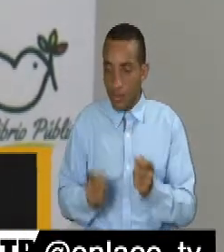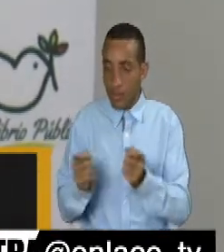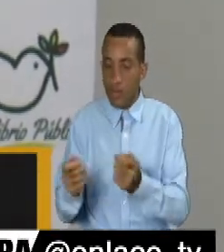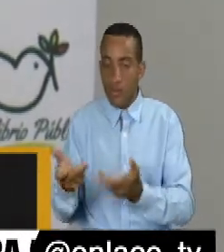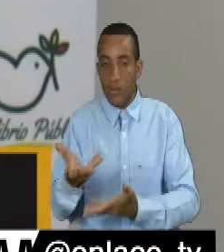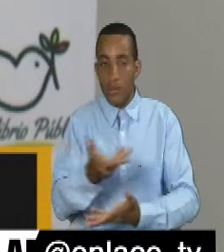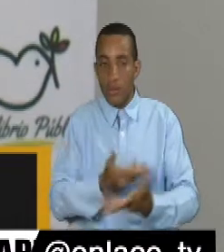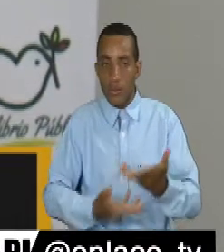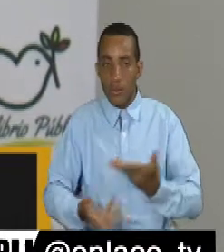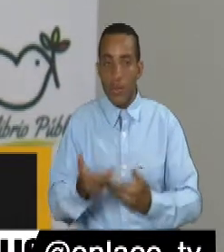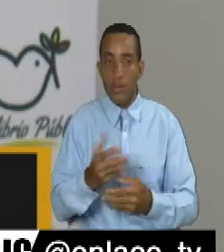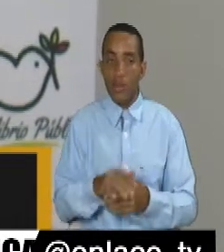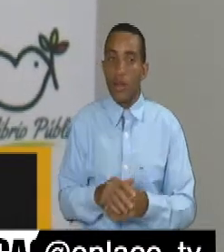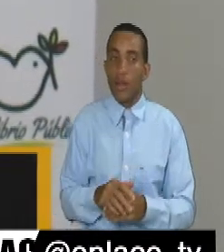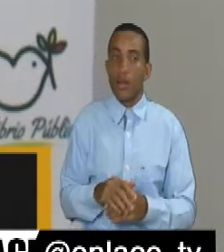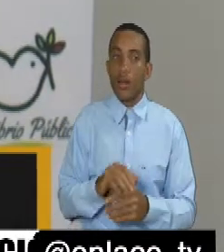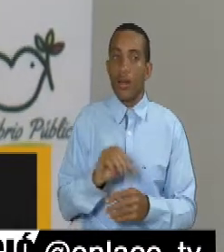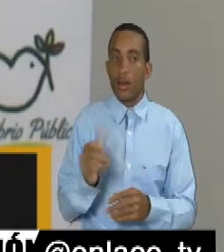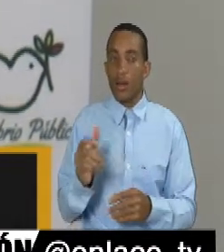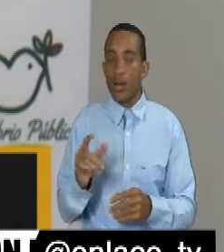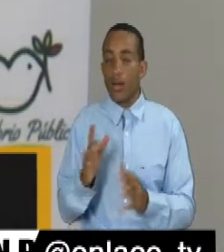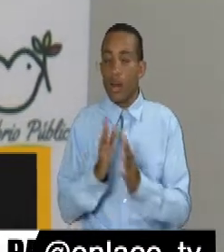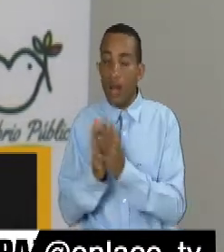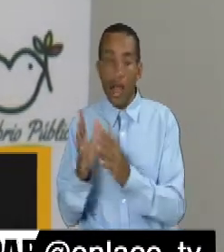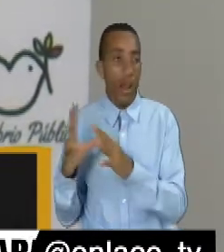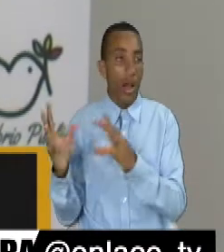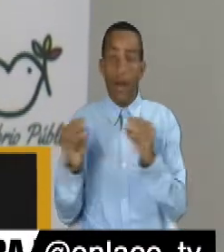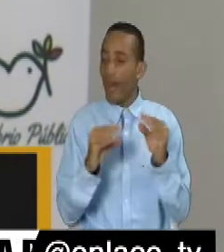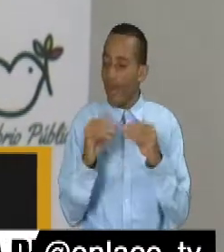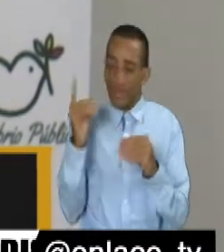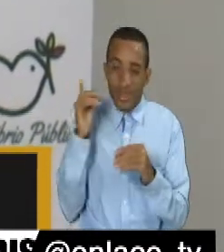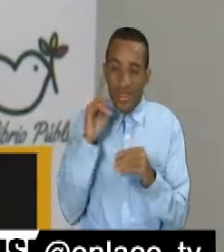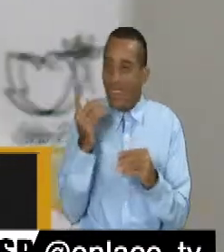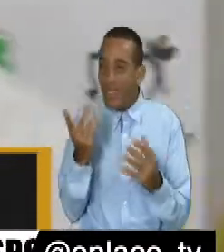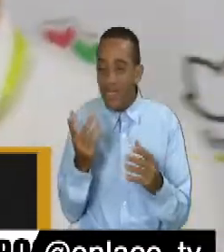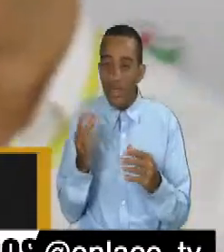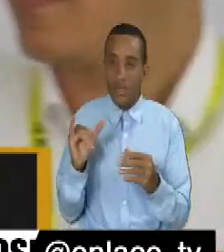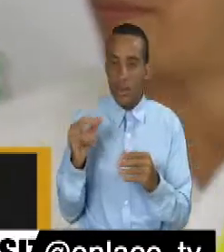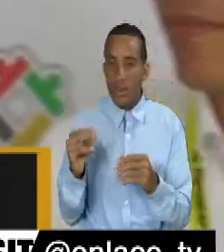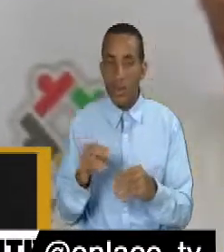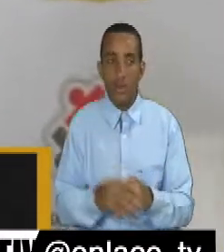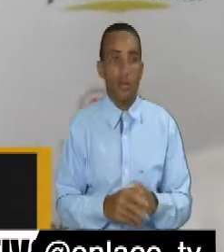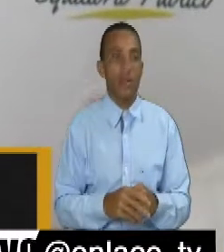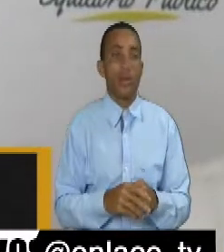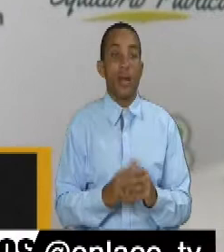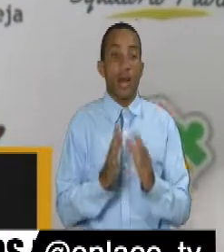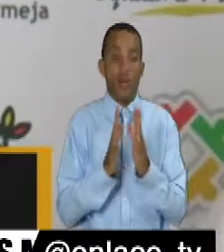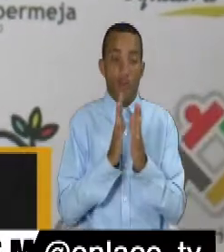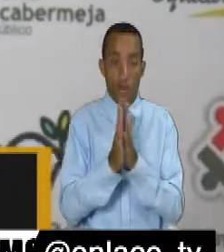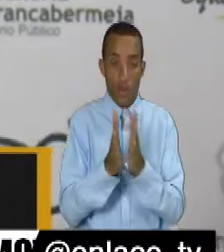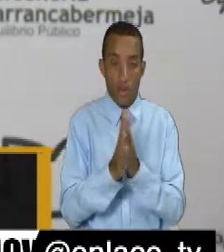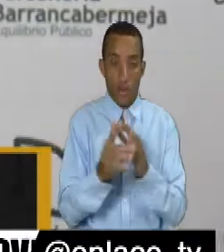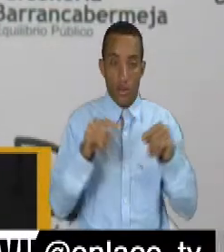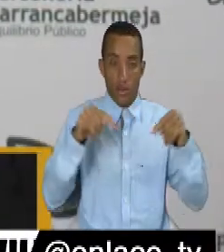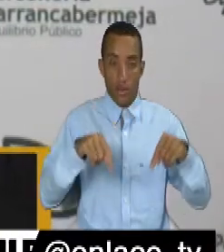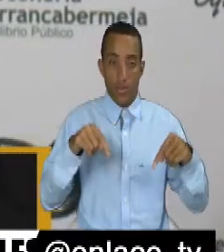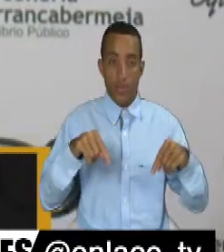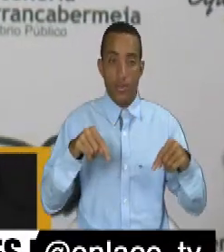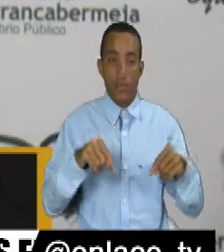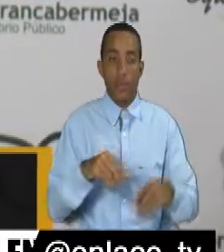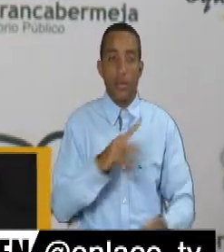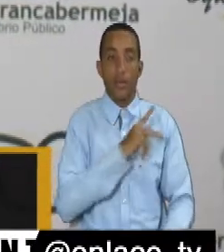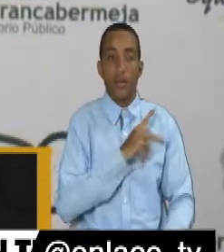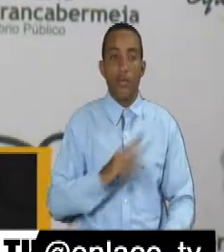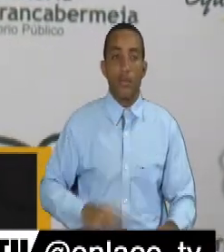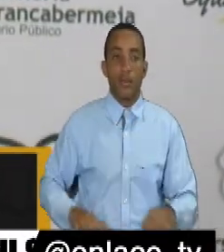para que no se sigan presentando mayor desinformación con respecto a este trámite. Es la información entonces que se genera desde la personería